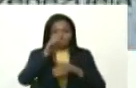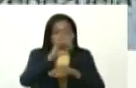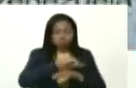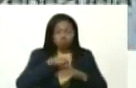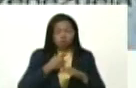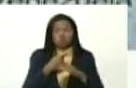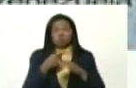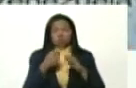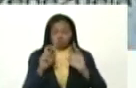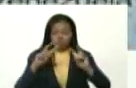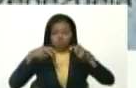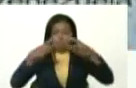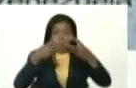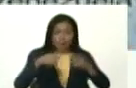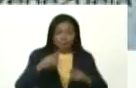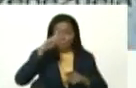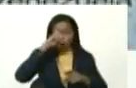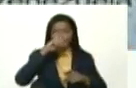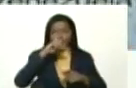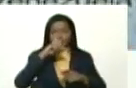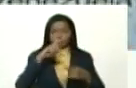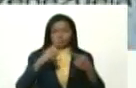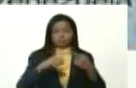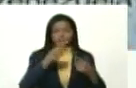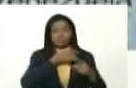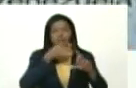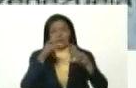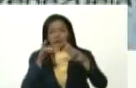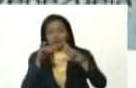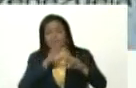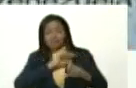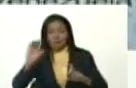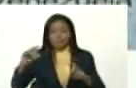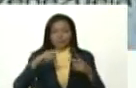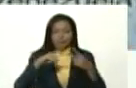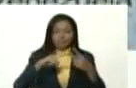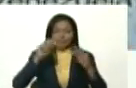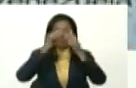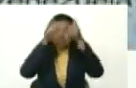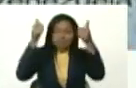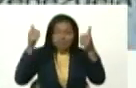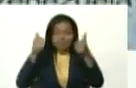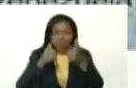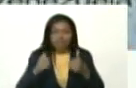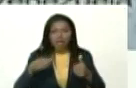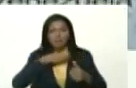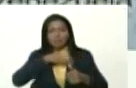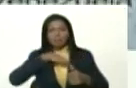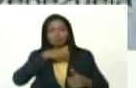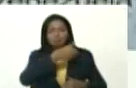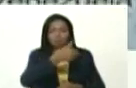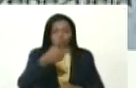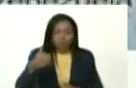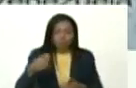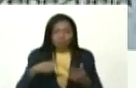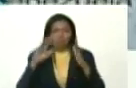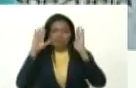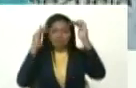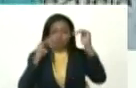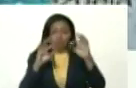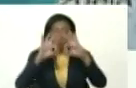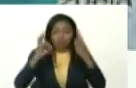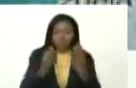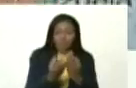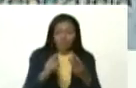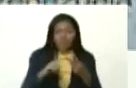construido nuevo en estos años. Carné de la patria, sistema de misiones y grandes misiones, las